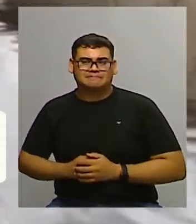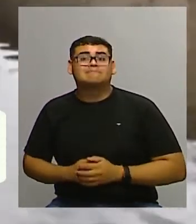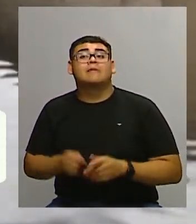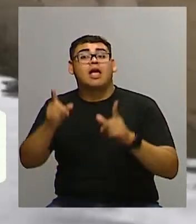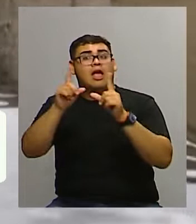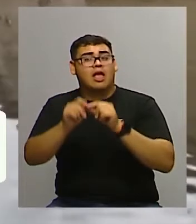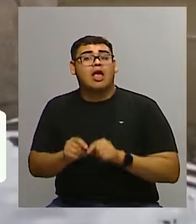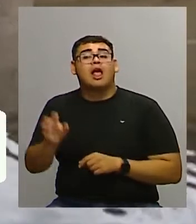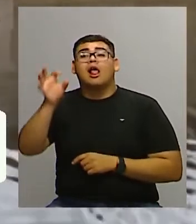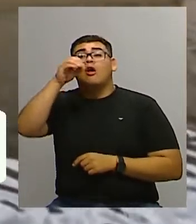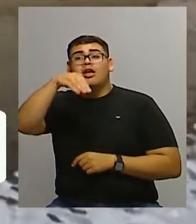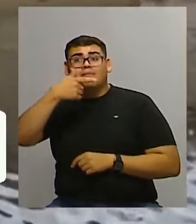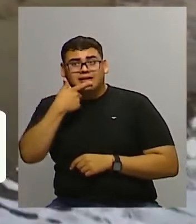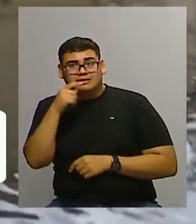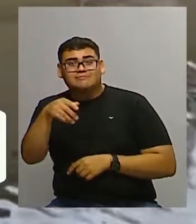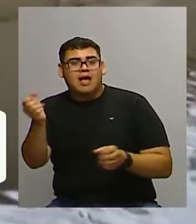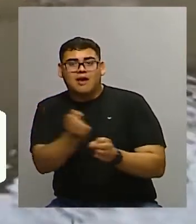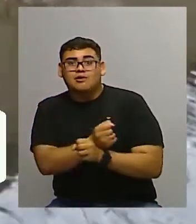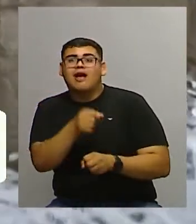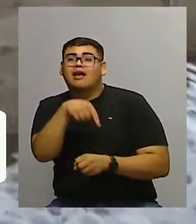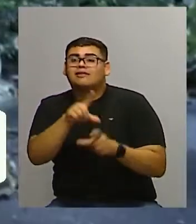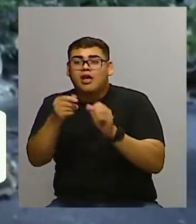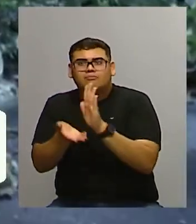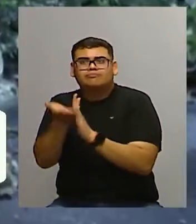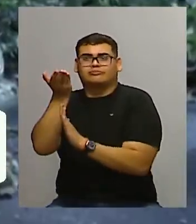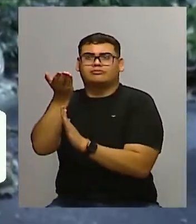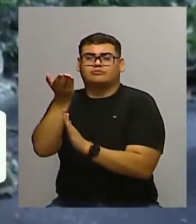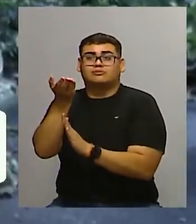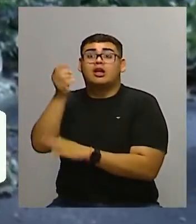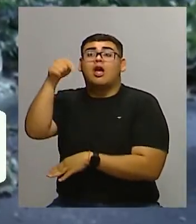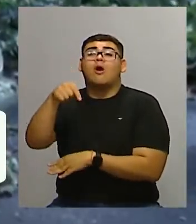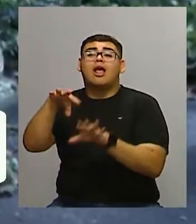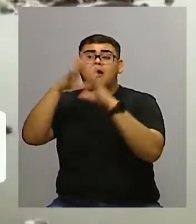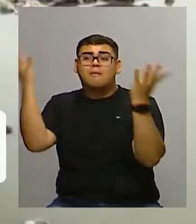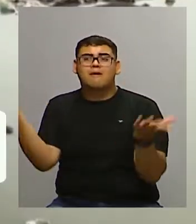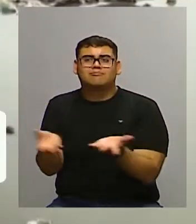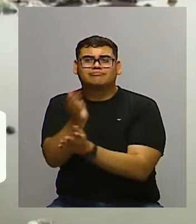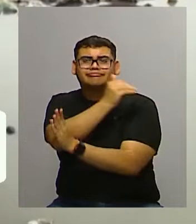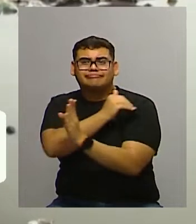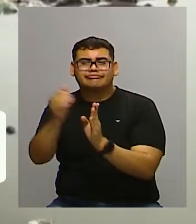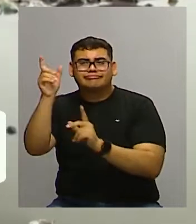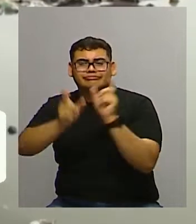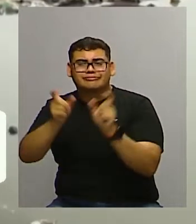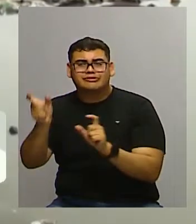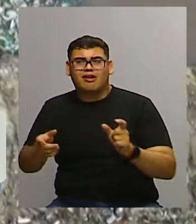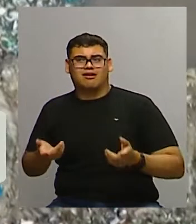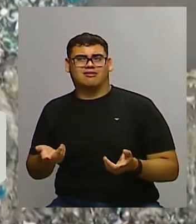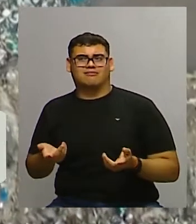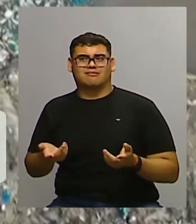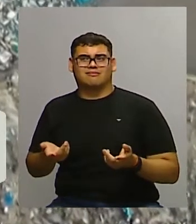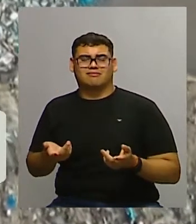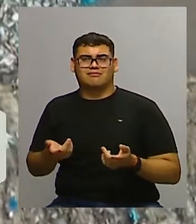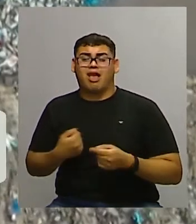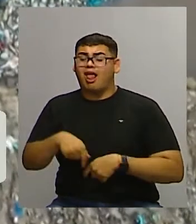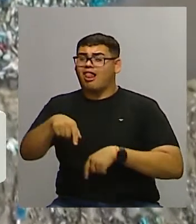Mundial de la Salud, ya aumenta esa cifra. Se está hablando de la mitad de la población mundial. Entonces, ya está alarmándonos sobre